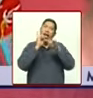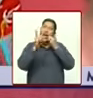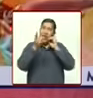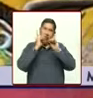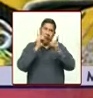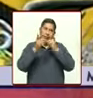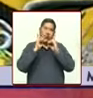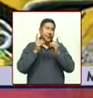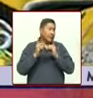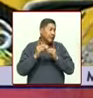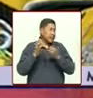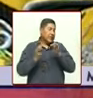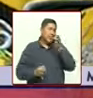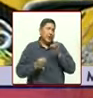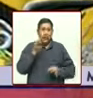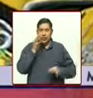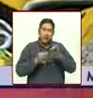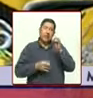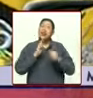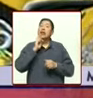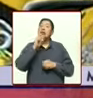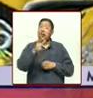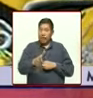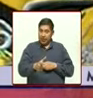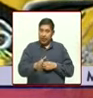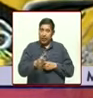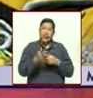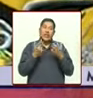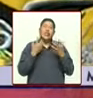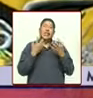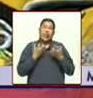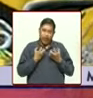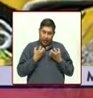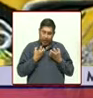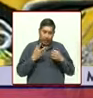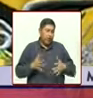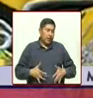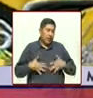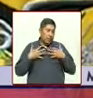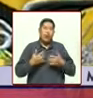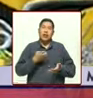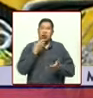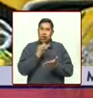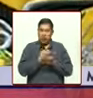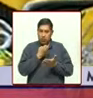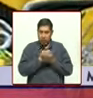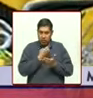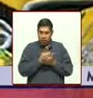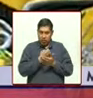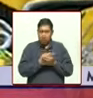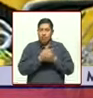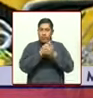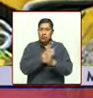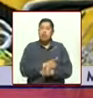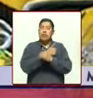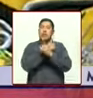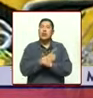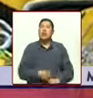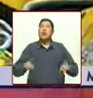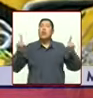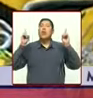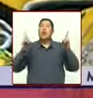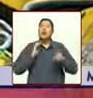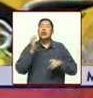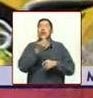diálogo. Si realmente le interesara la vida, la economía y la democracia